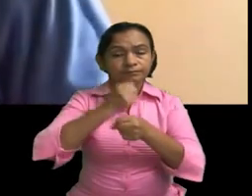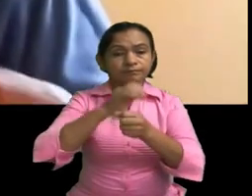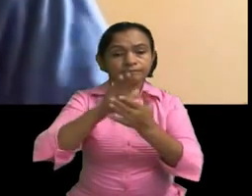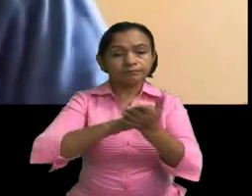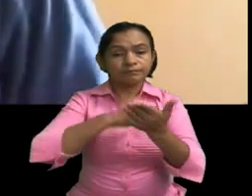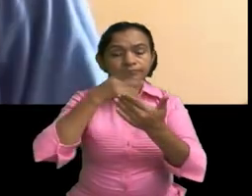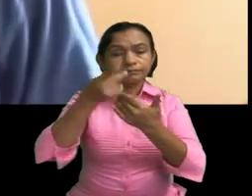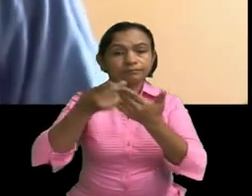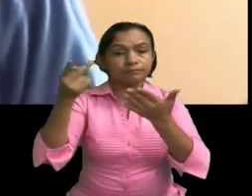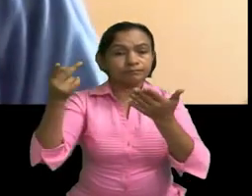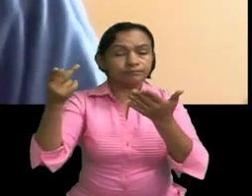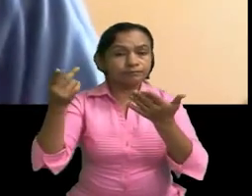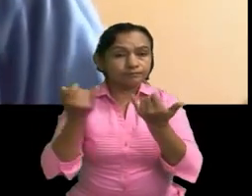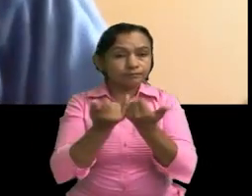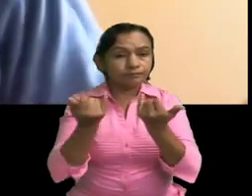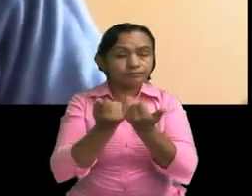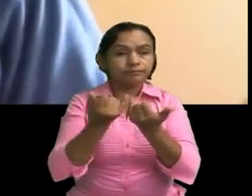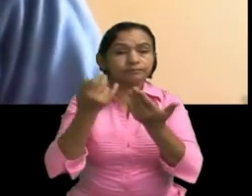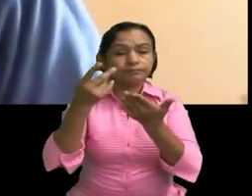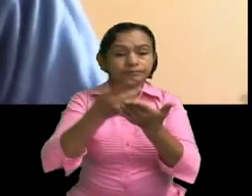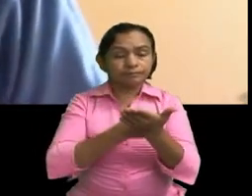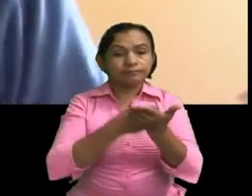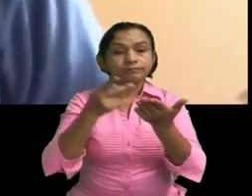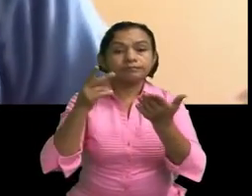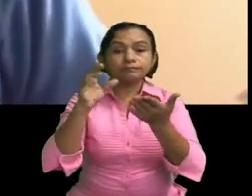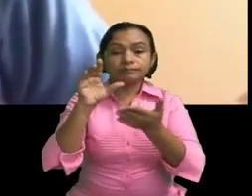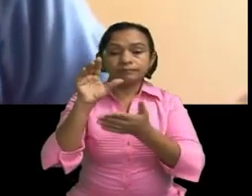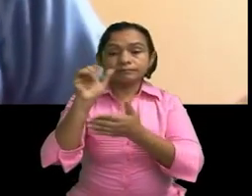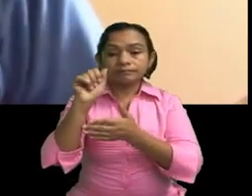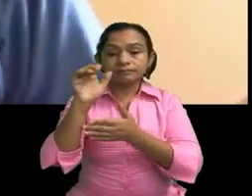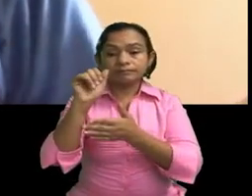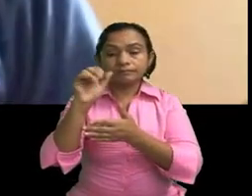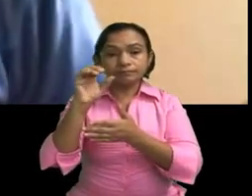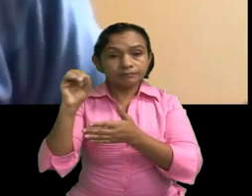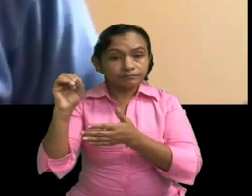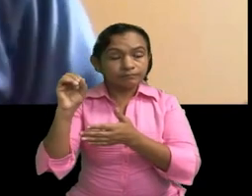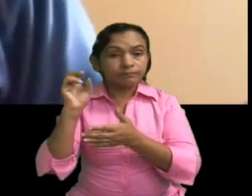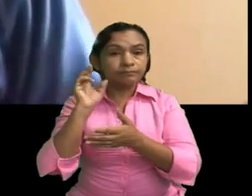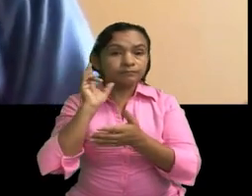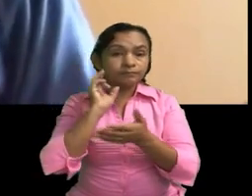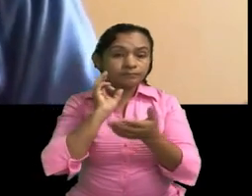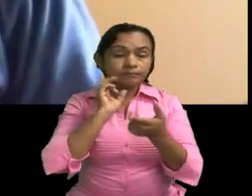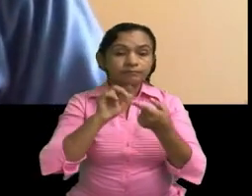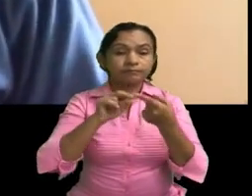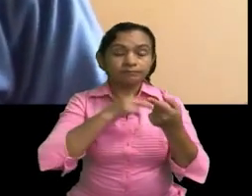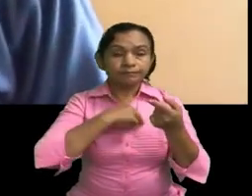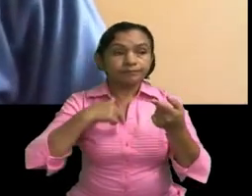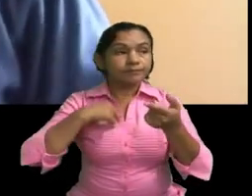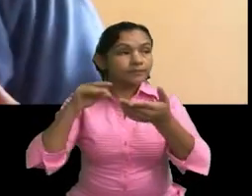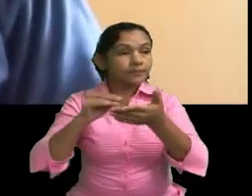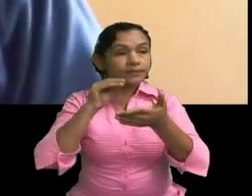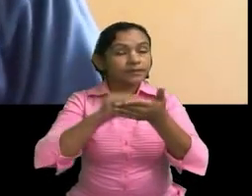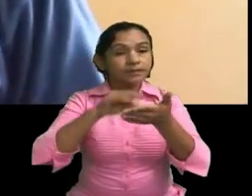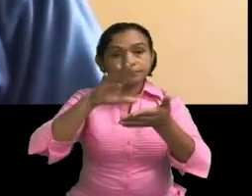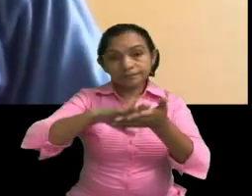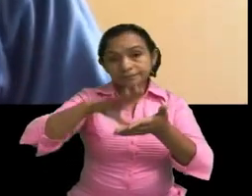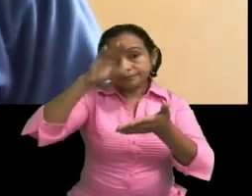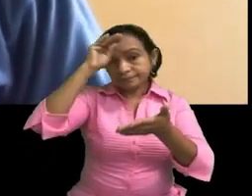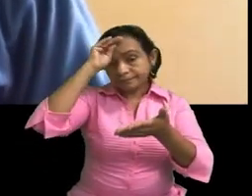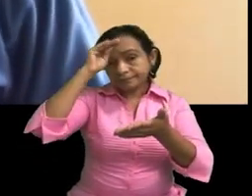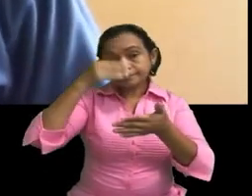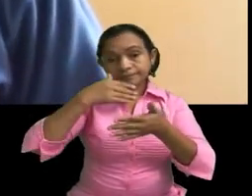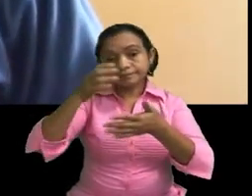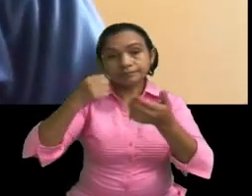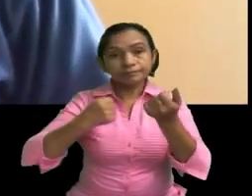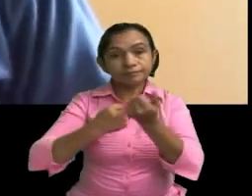y proyectos de rubro cacao. Entonces ahí nosotros queremos fortalecer esos conocimientos bajo